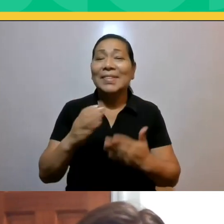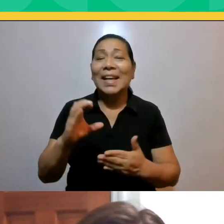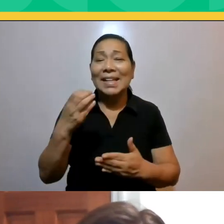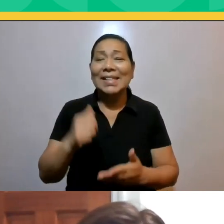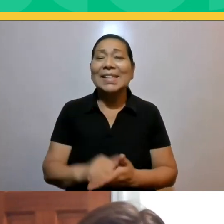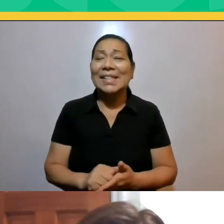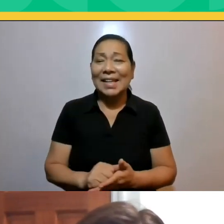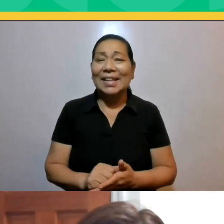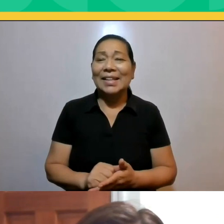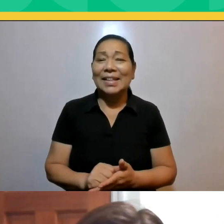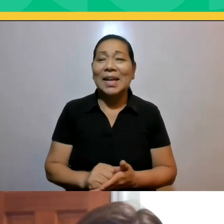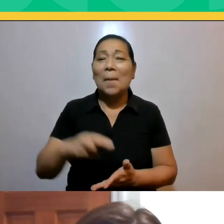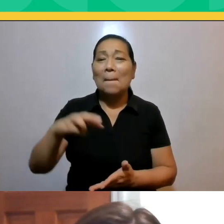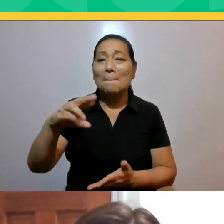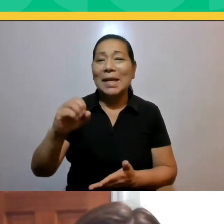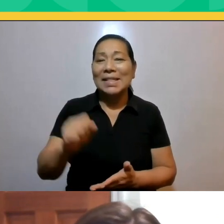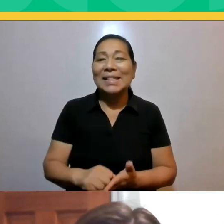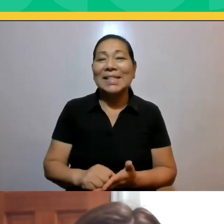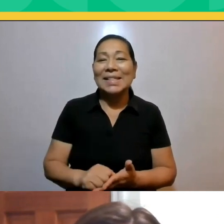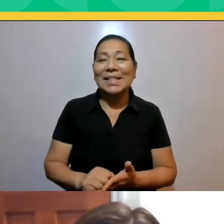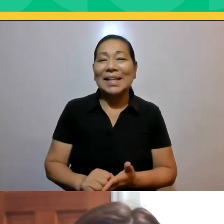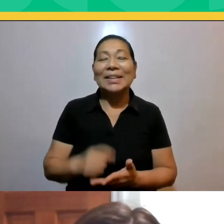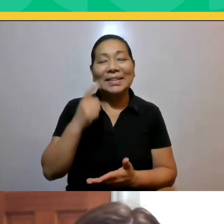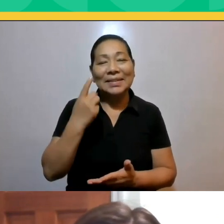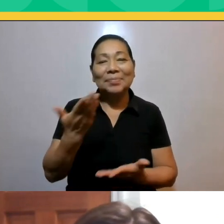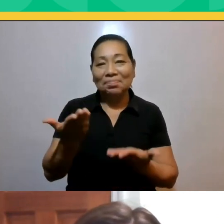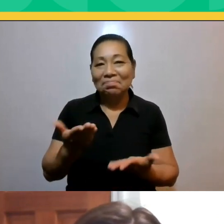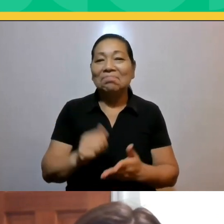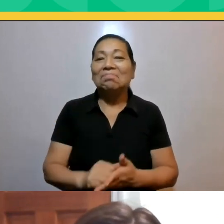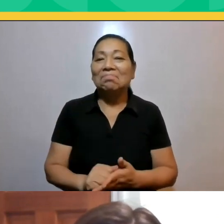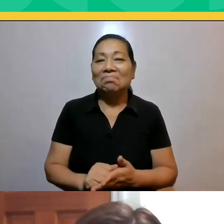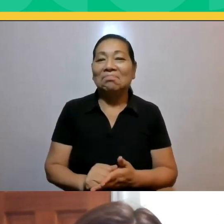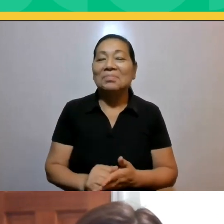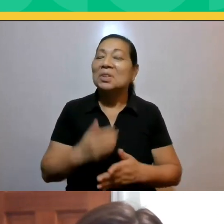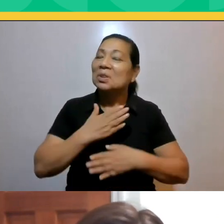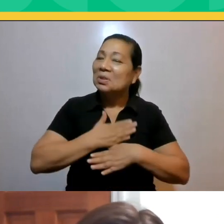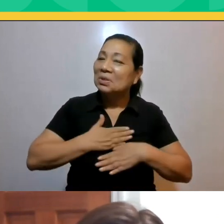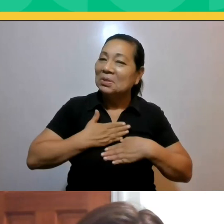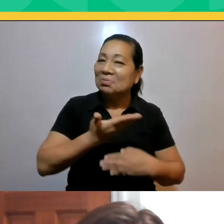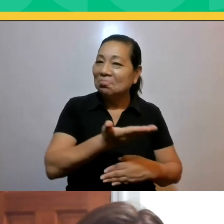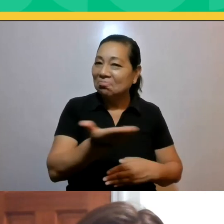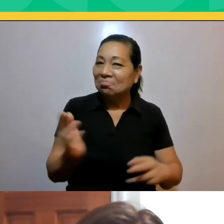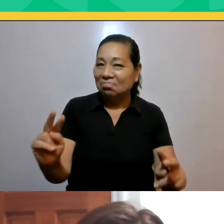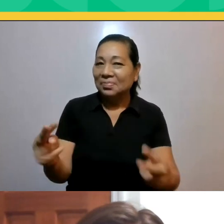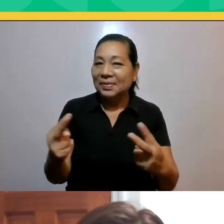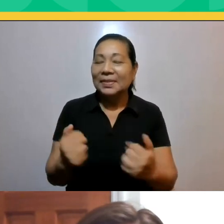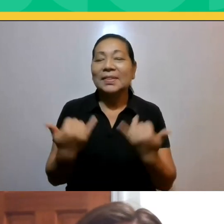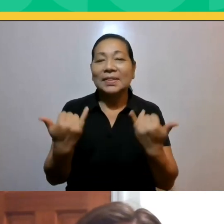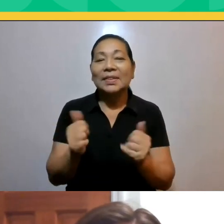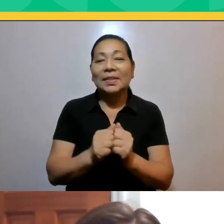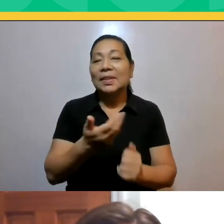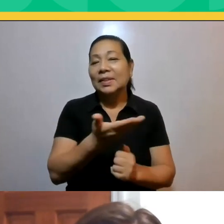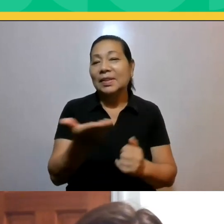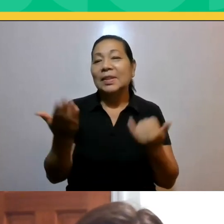gracias Marcela, gracias señora Hilda, y bueno, ha sido un gusto estar con